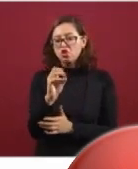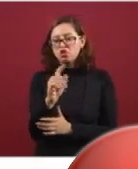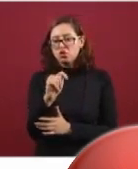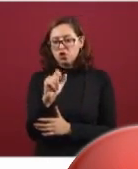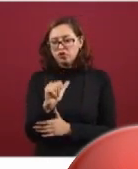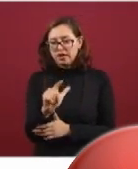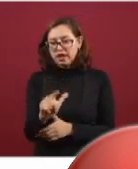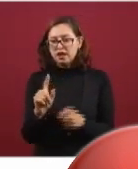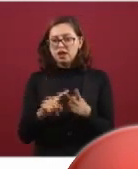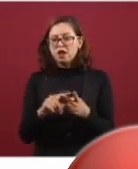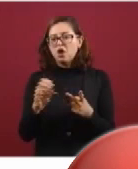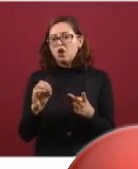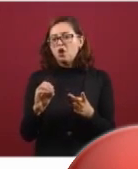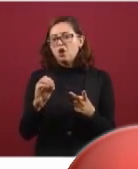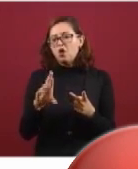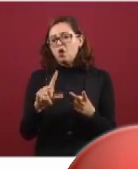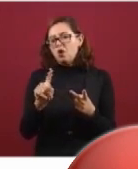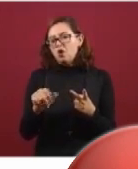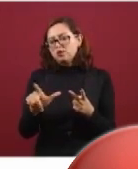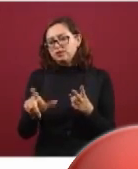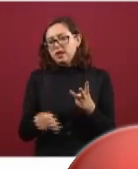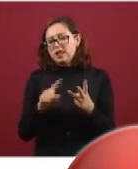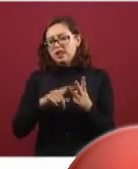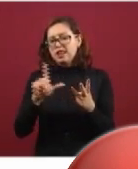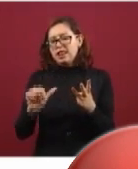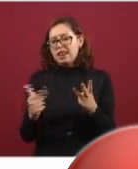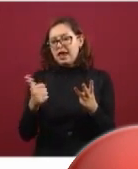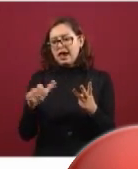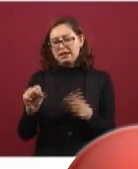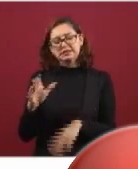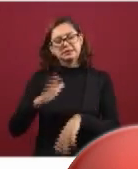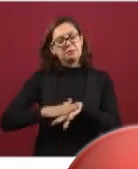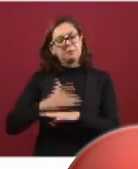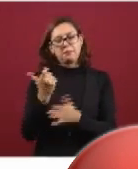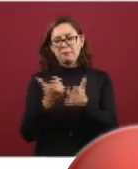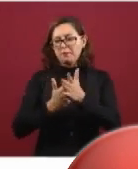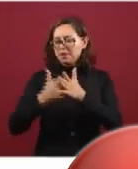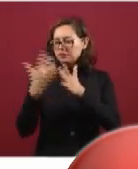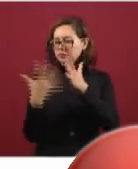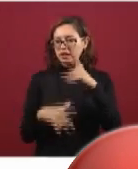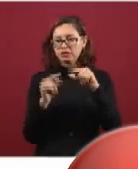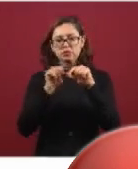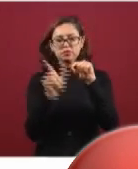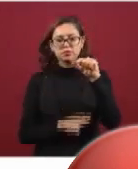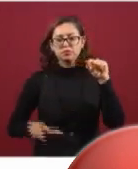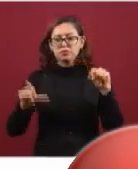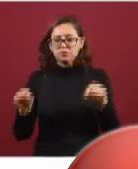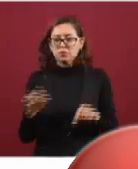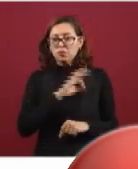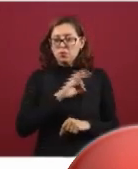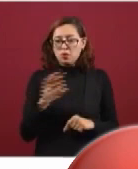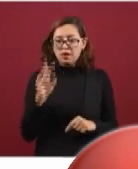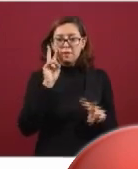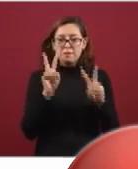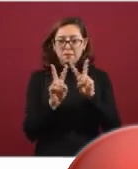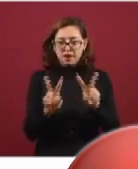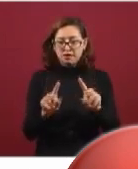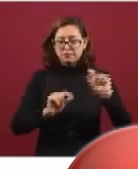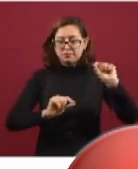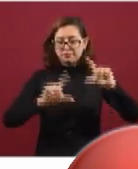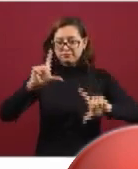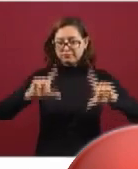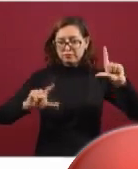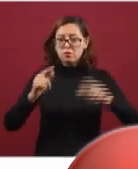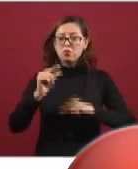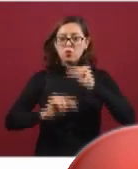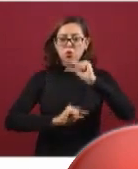Lagas siguen siendo en promedio los más económicos del país. Si ustedes ven, la tabla se ha ido